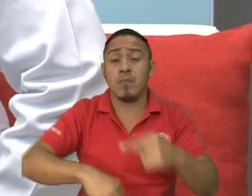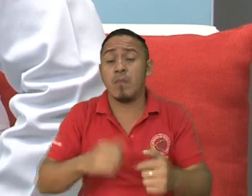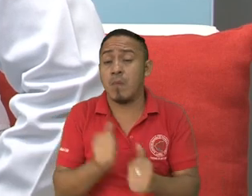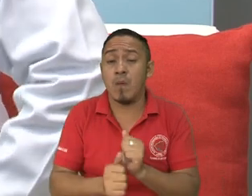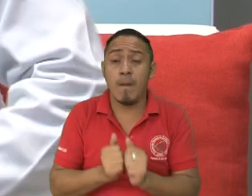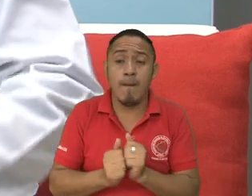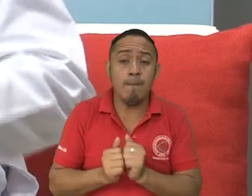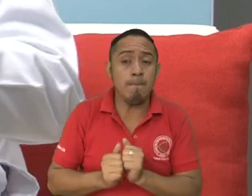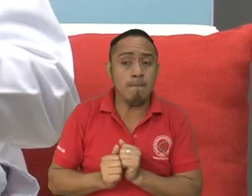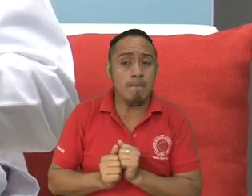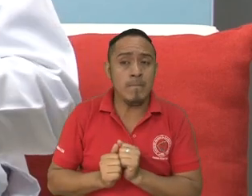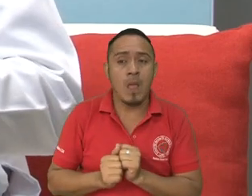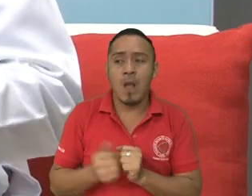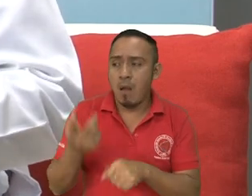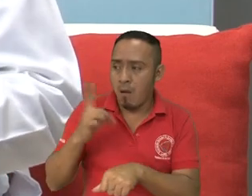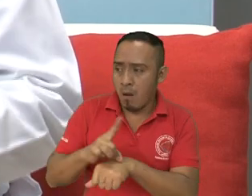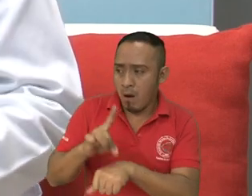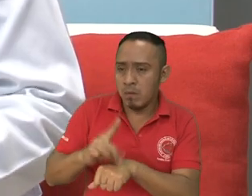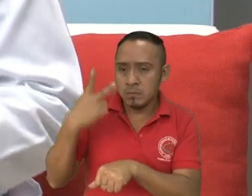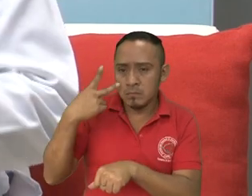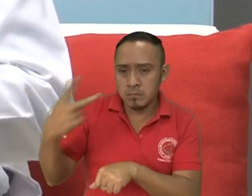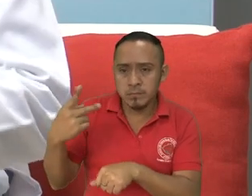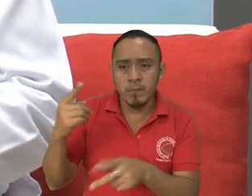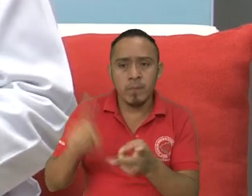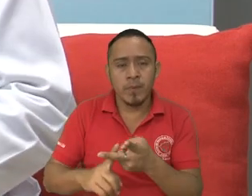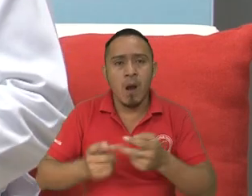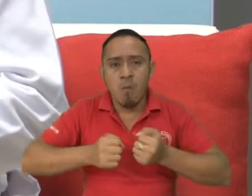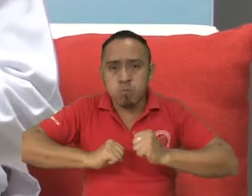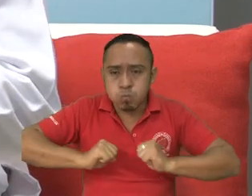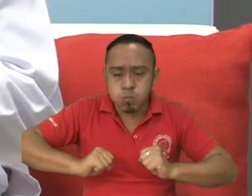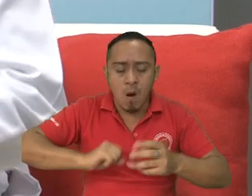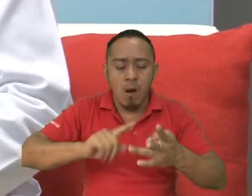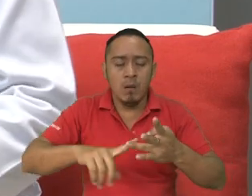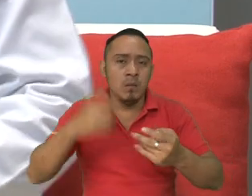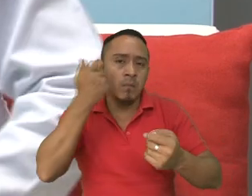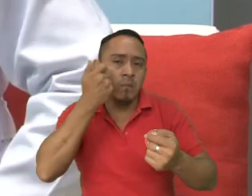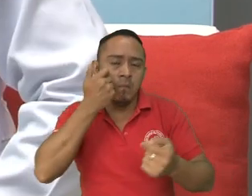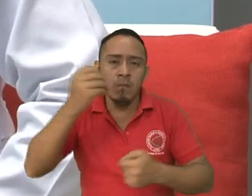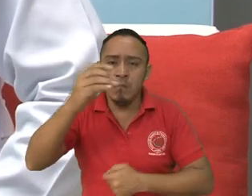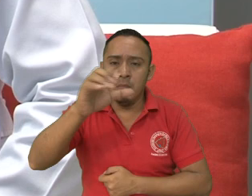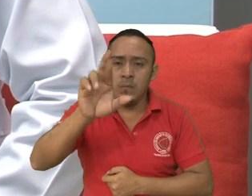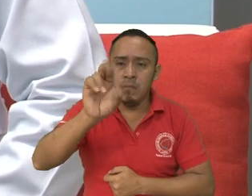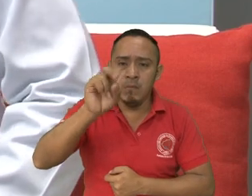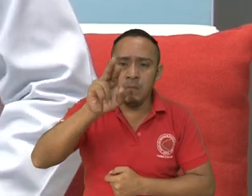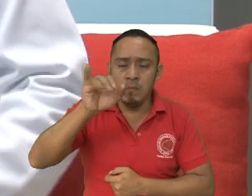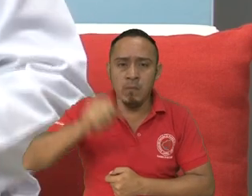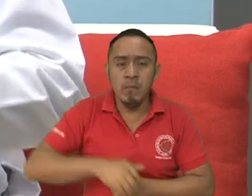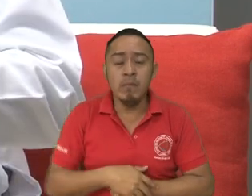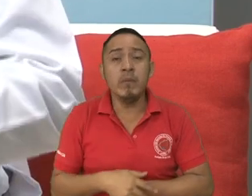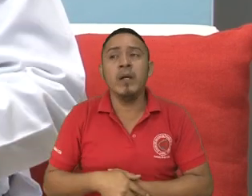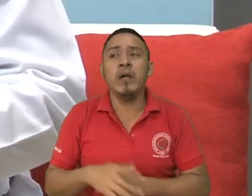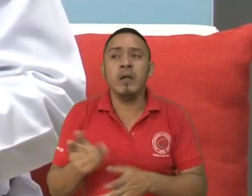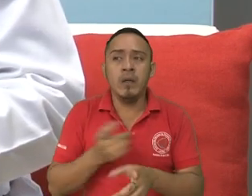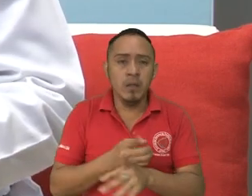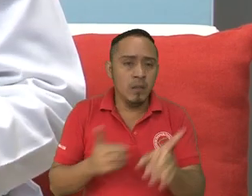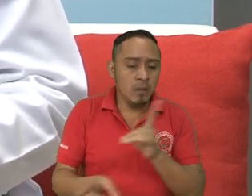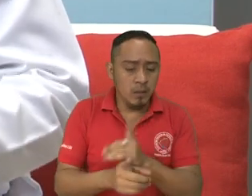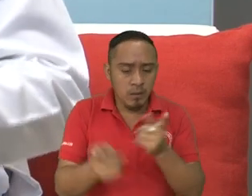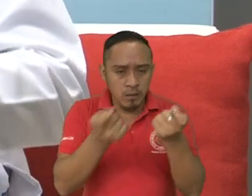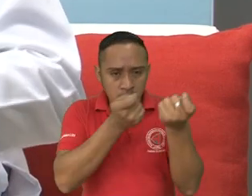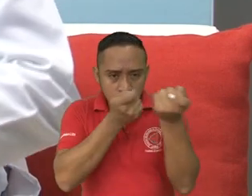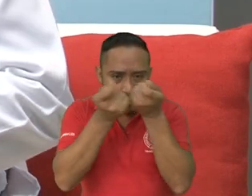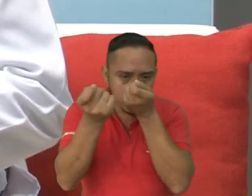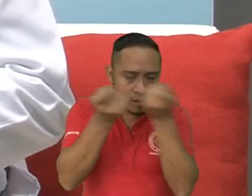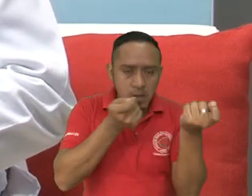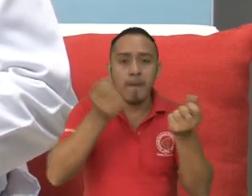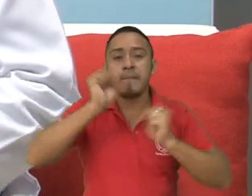riesgo que ya el médico lo identificó, la obesidad, una enfermedad crónica previa, hay que buscar cómo controlarla,